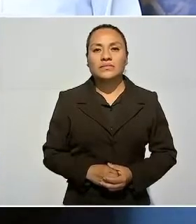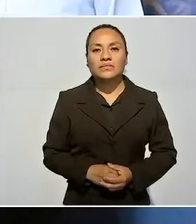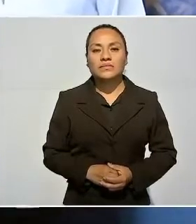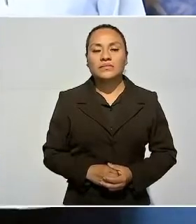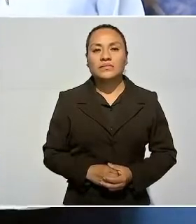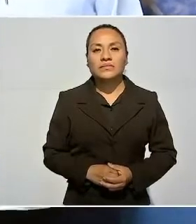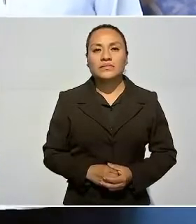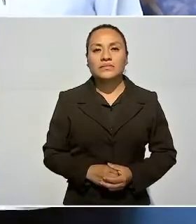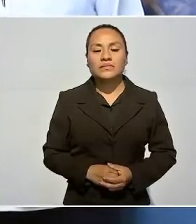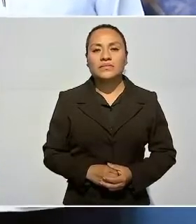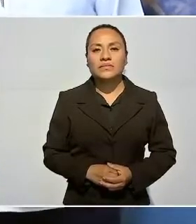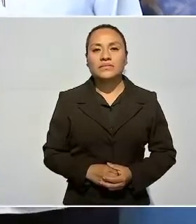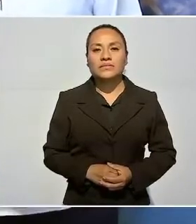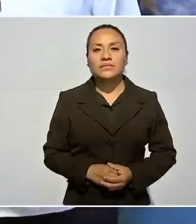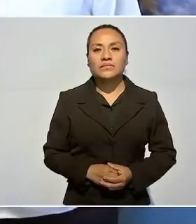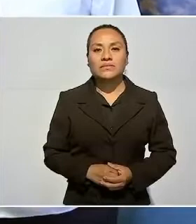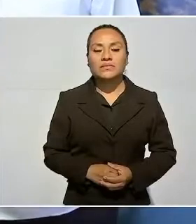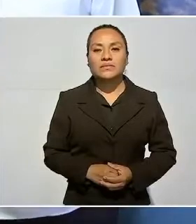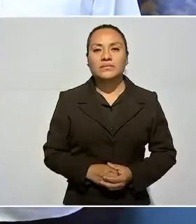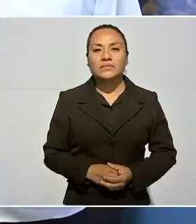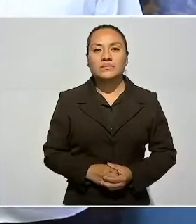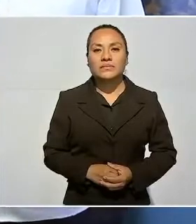¿ya la eligieron todavía? Ya está. Ya está.